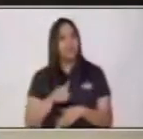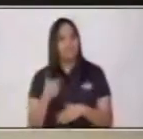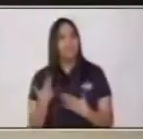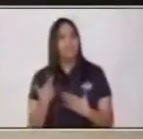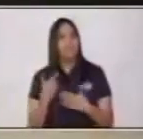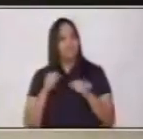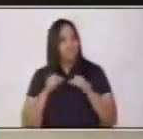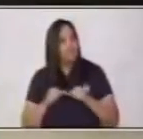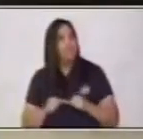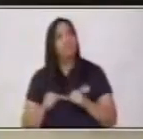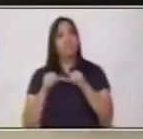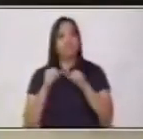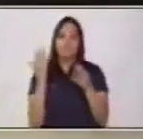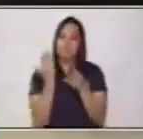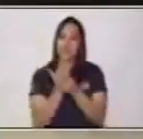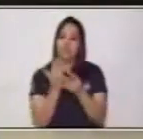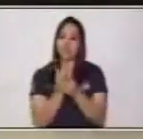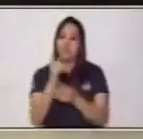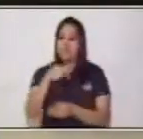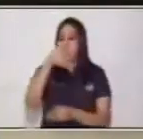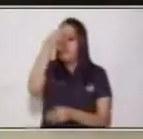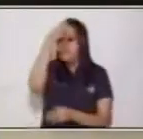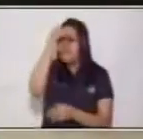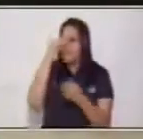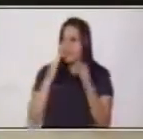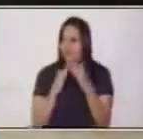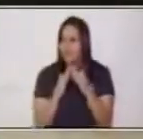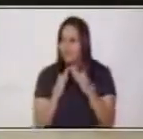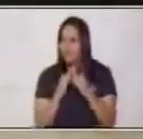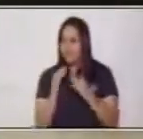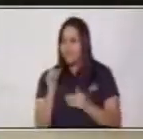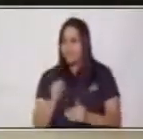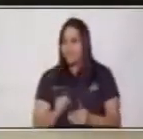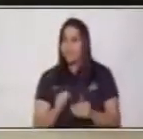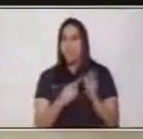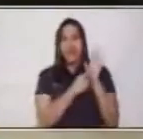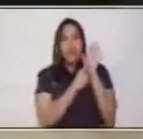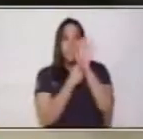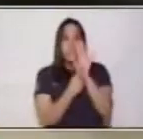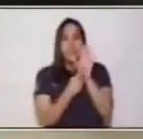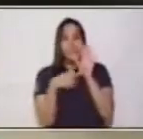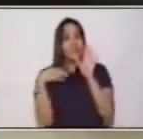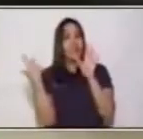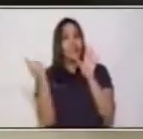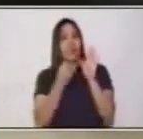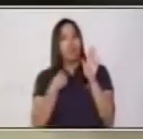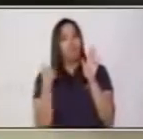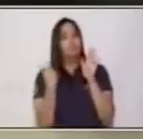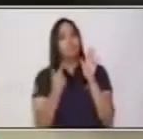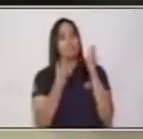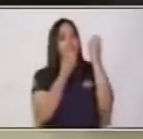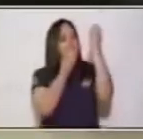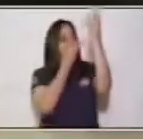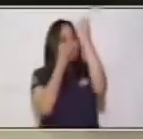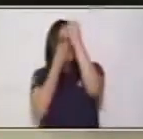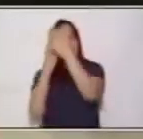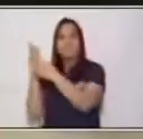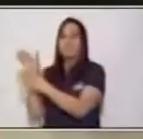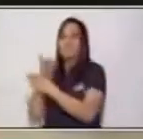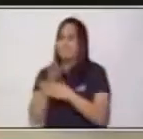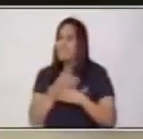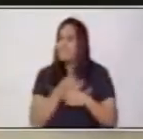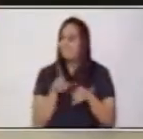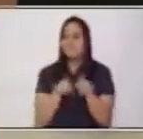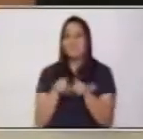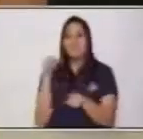nuestro portafolio Aprendo en Casa. Presenta todo este documento, comparte la información con algún